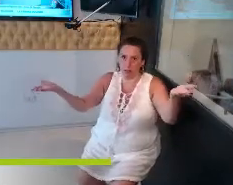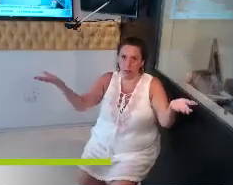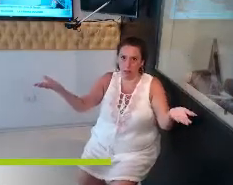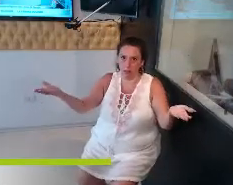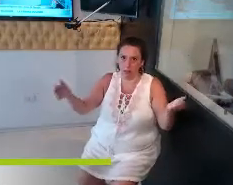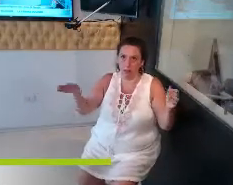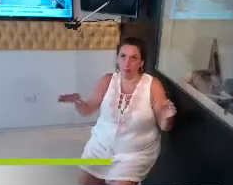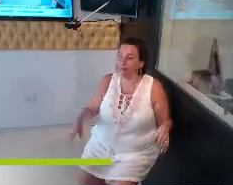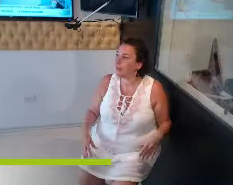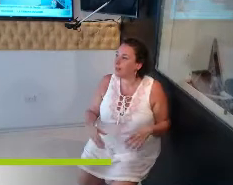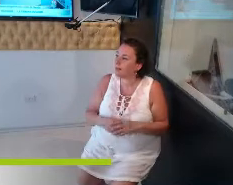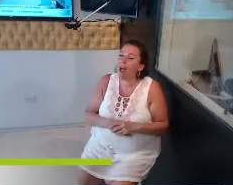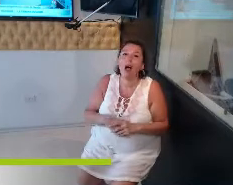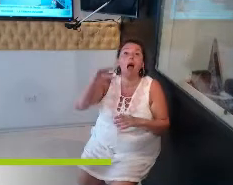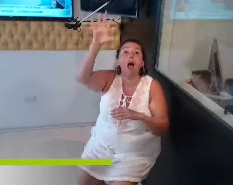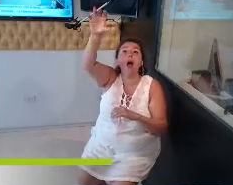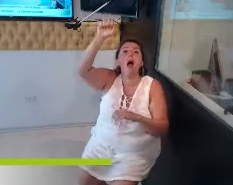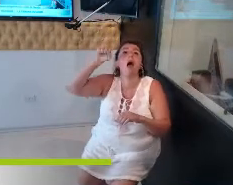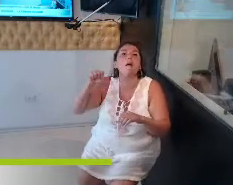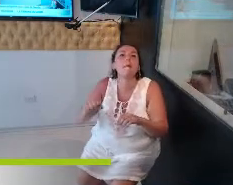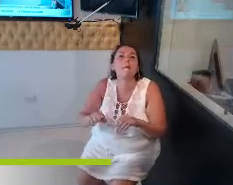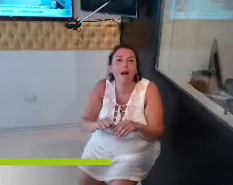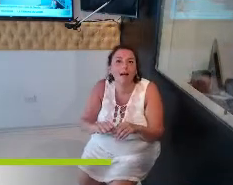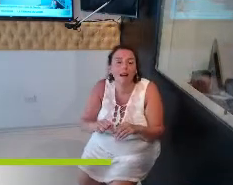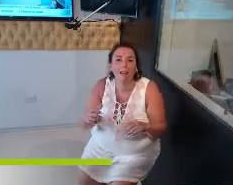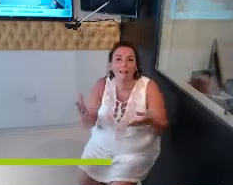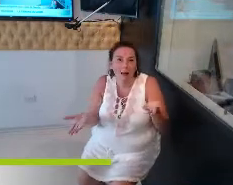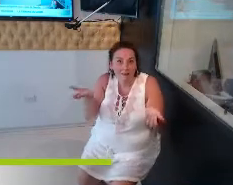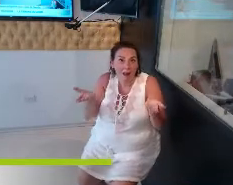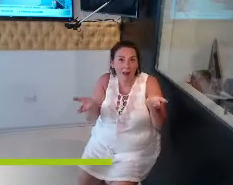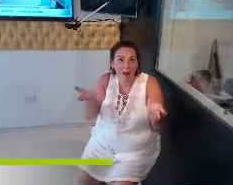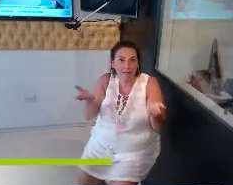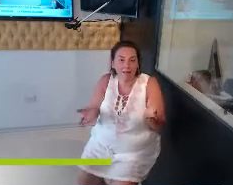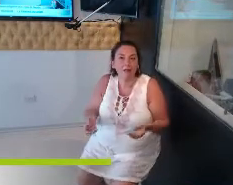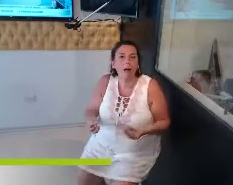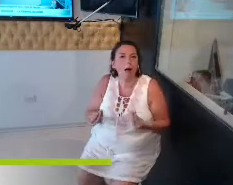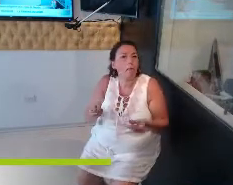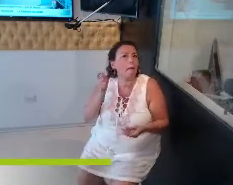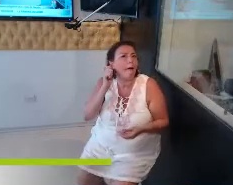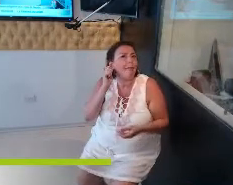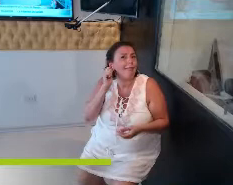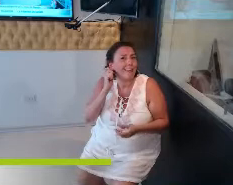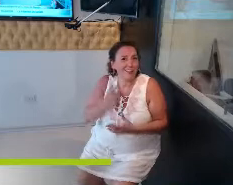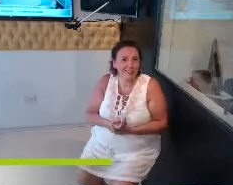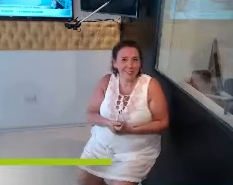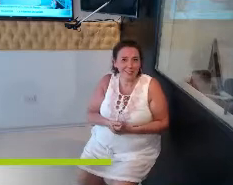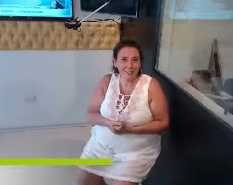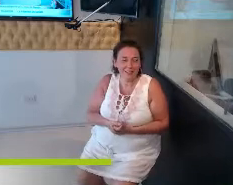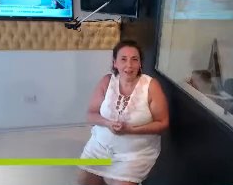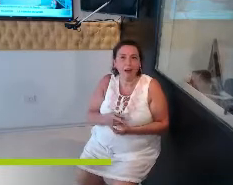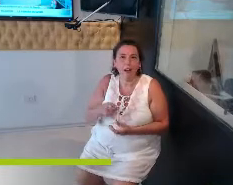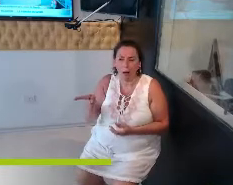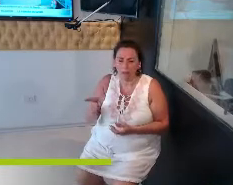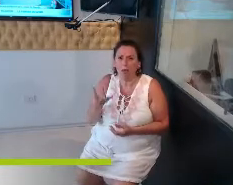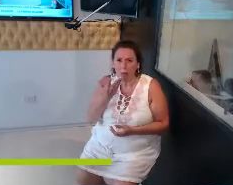balanza. Sí. ¿Cuántos años tiene? Ah, bueno. ¿Y qué tal el programa? O su opinión, digamos.